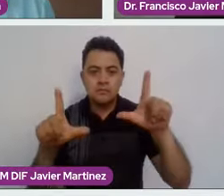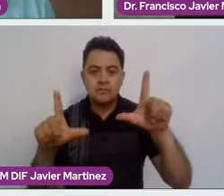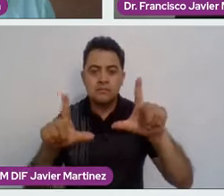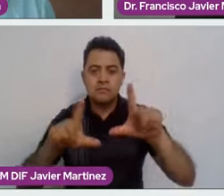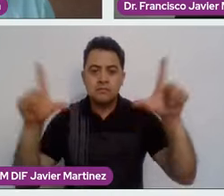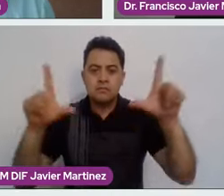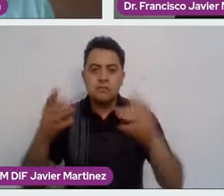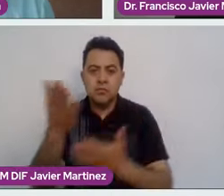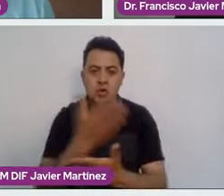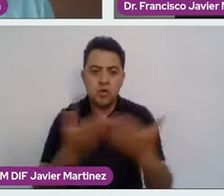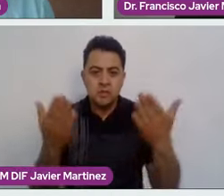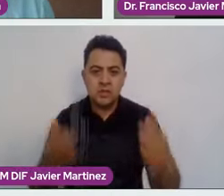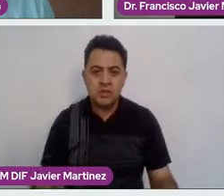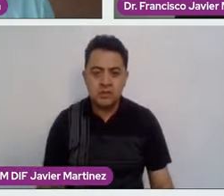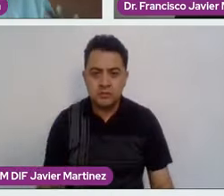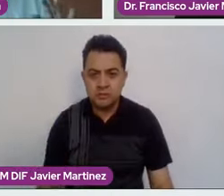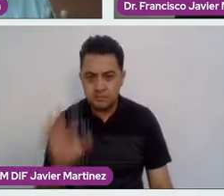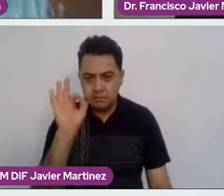esa es correcto,